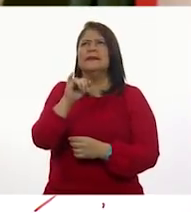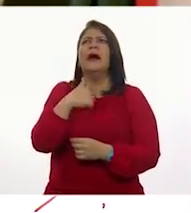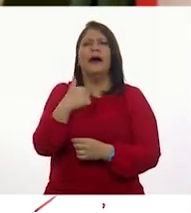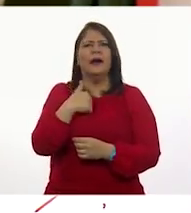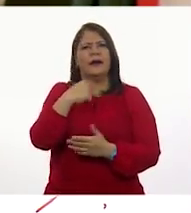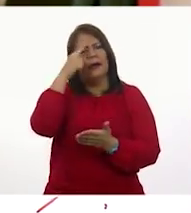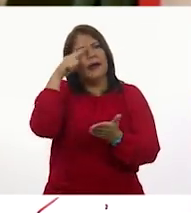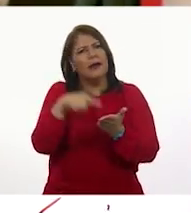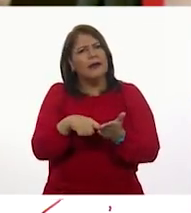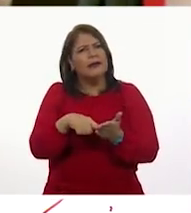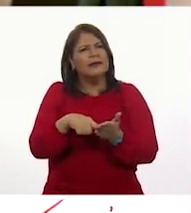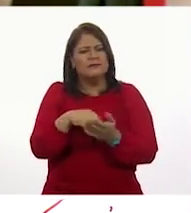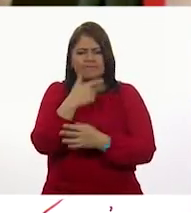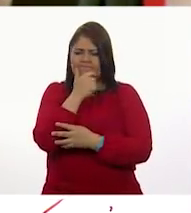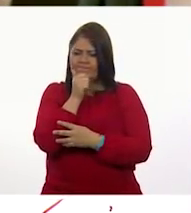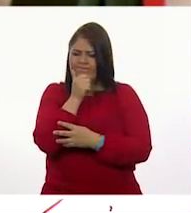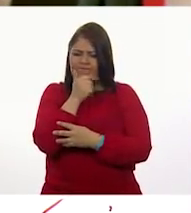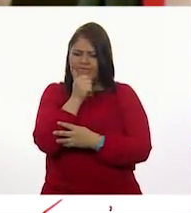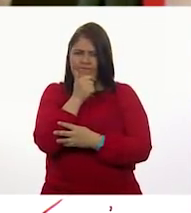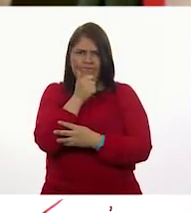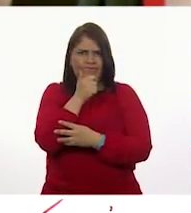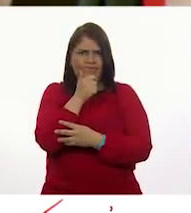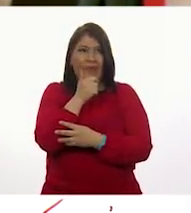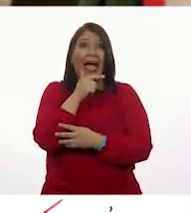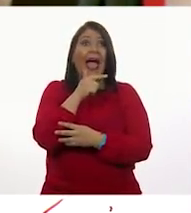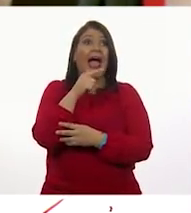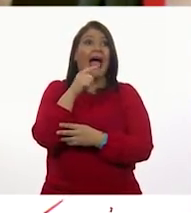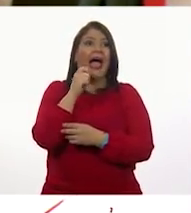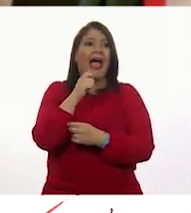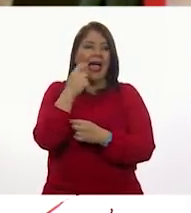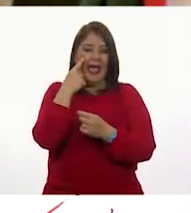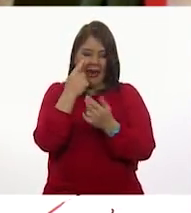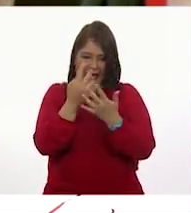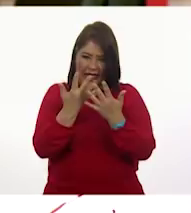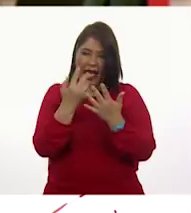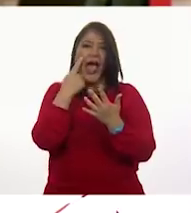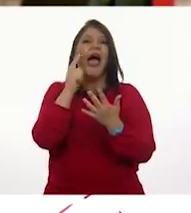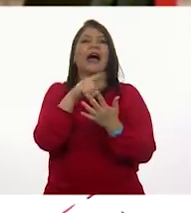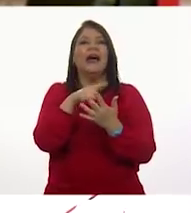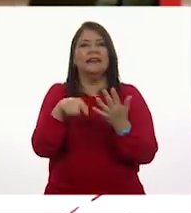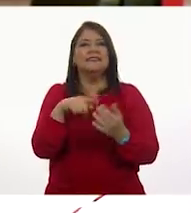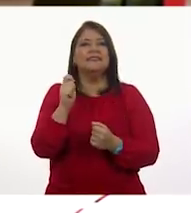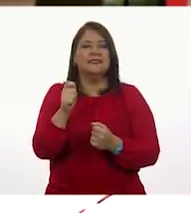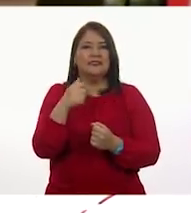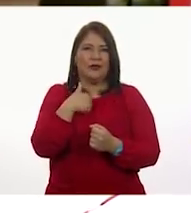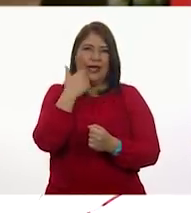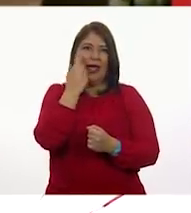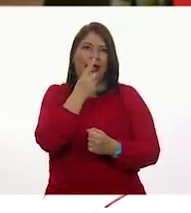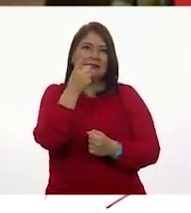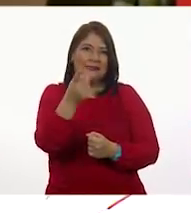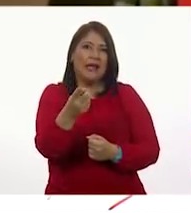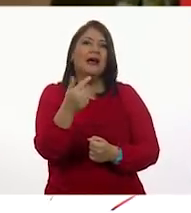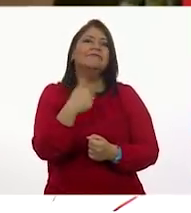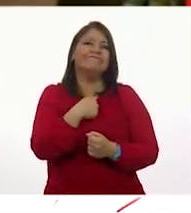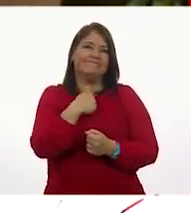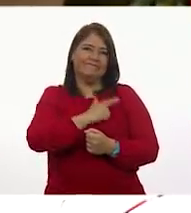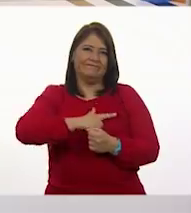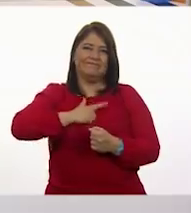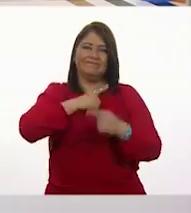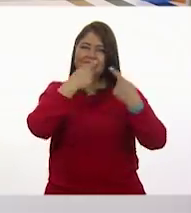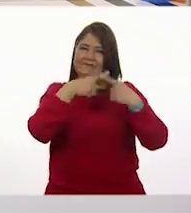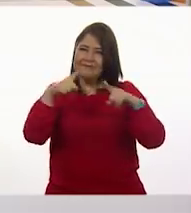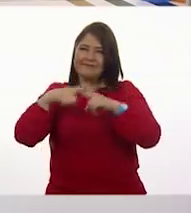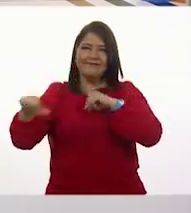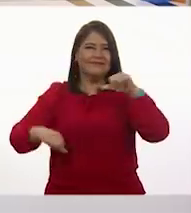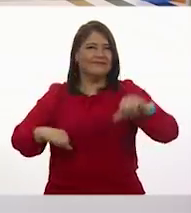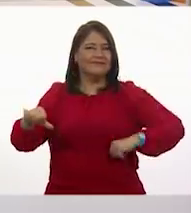que... déjeme ver. Ya vi mis dedos, sí. Quiero decir que me gustaron mucho las actividades y